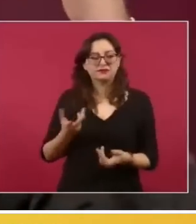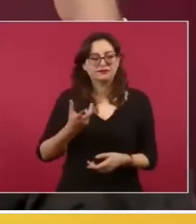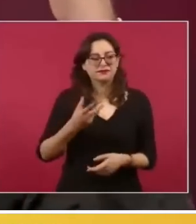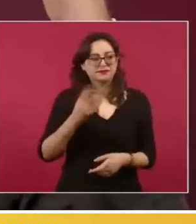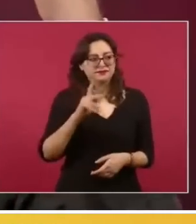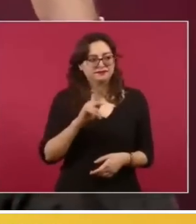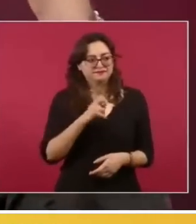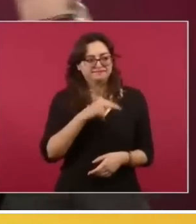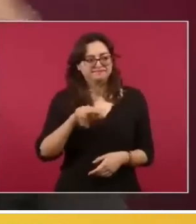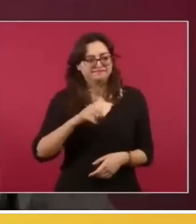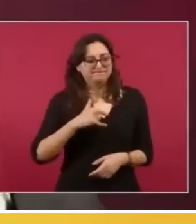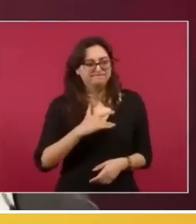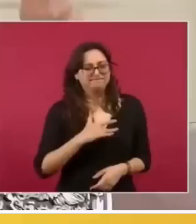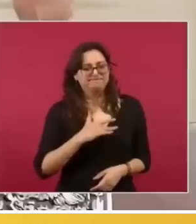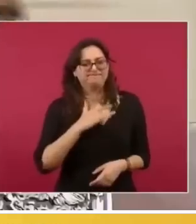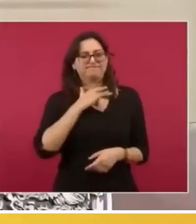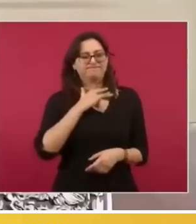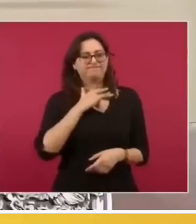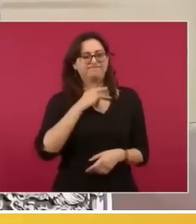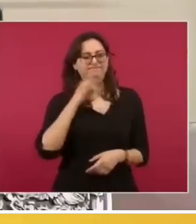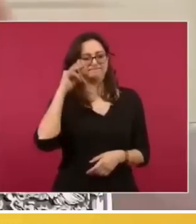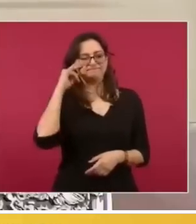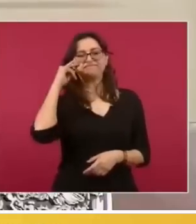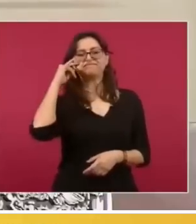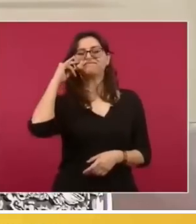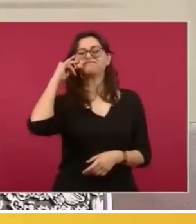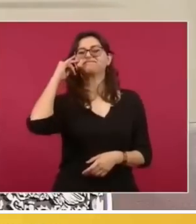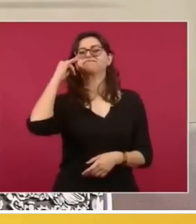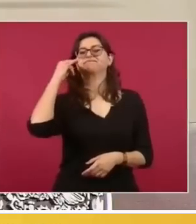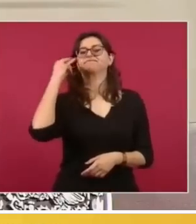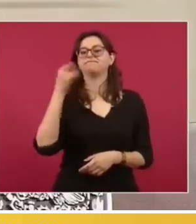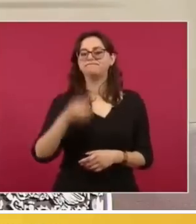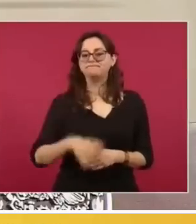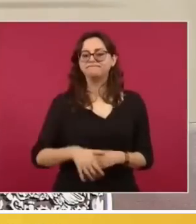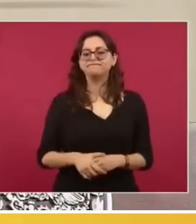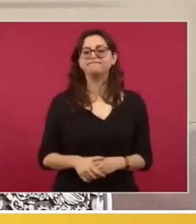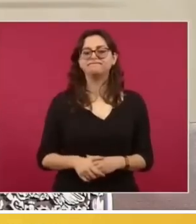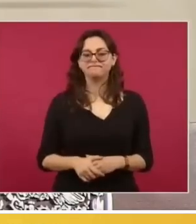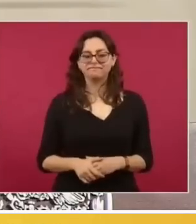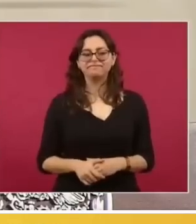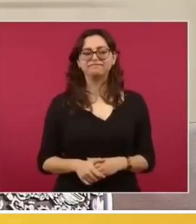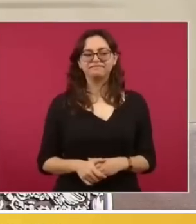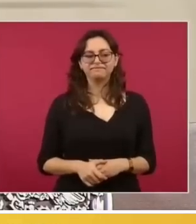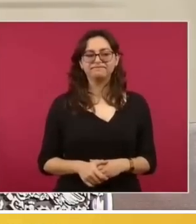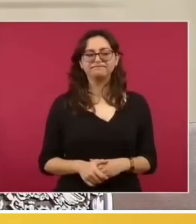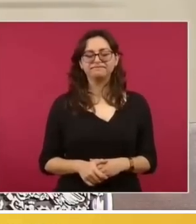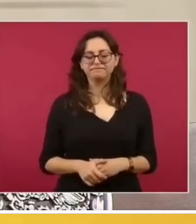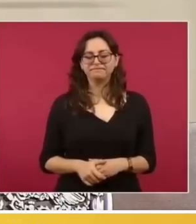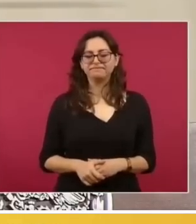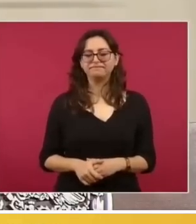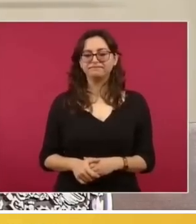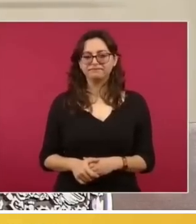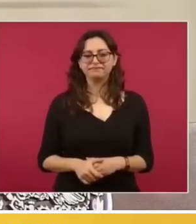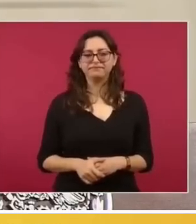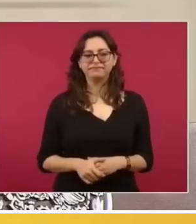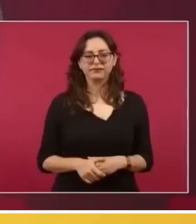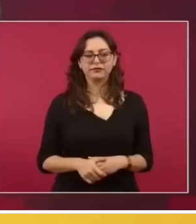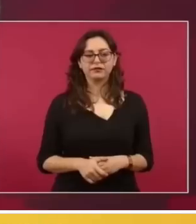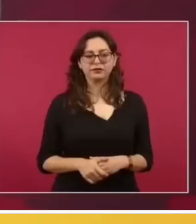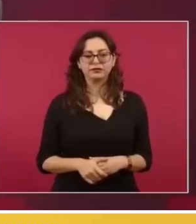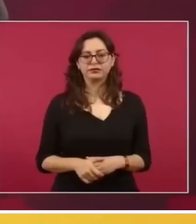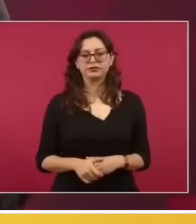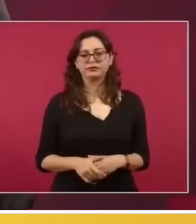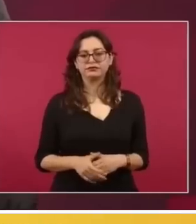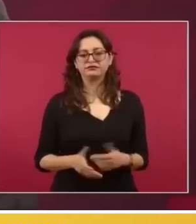Y, pues, llegó a